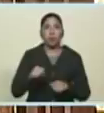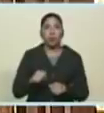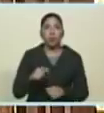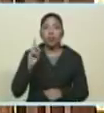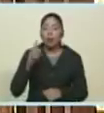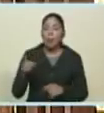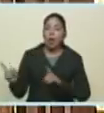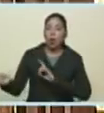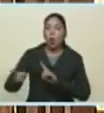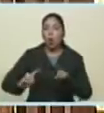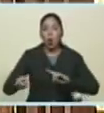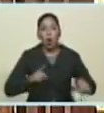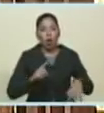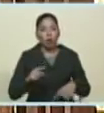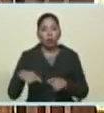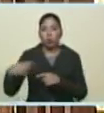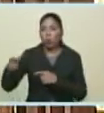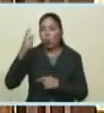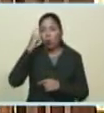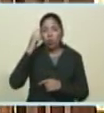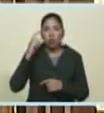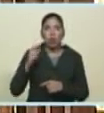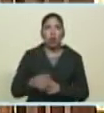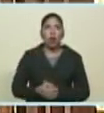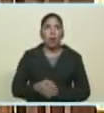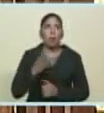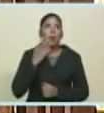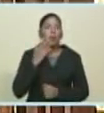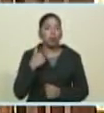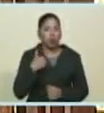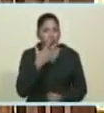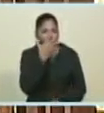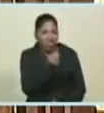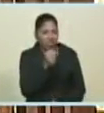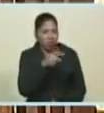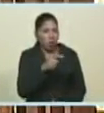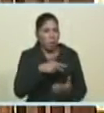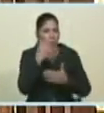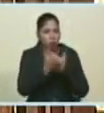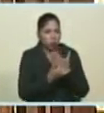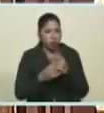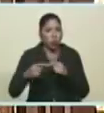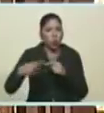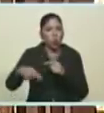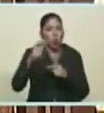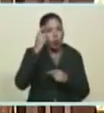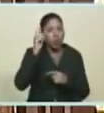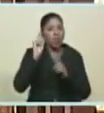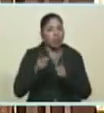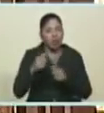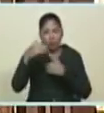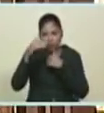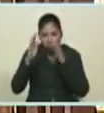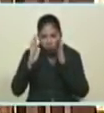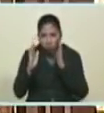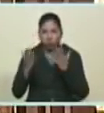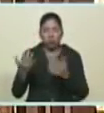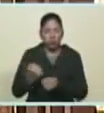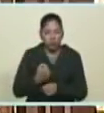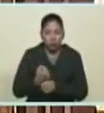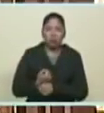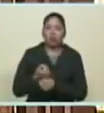proyectos diariamente, pues. Porque yo no entiendo un proyecto que no sea atendido a diario por un gobernador, por una